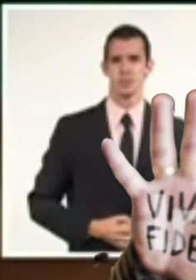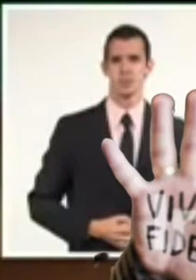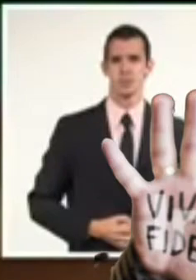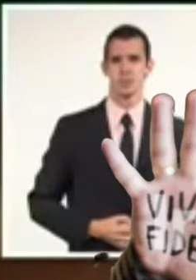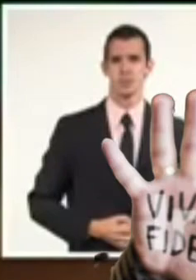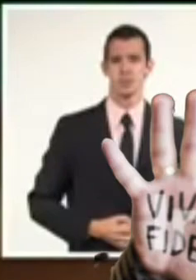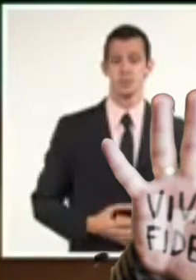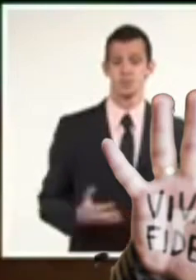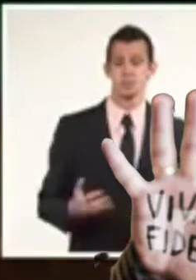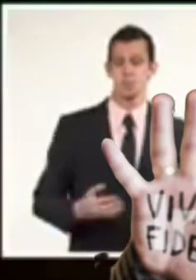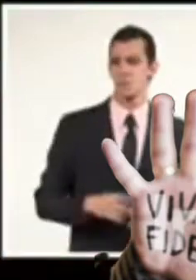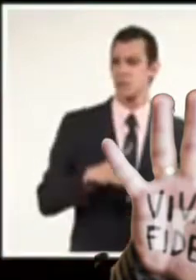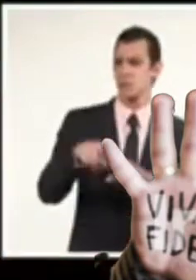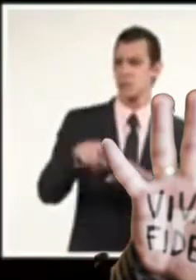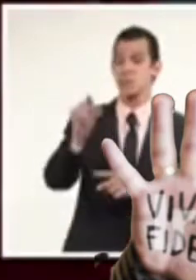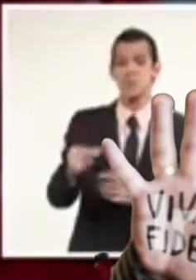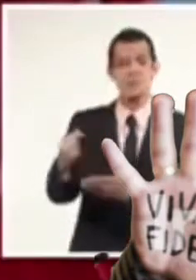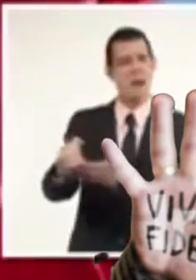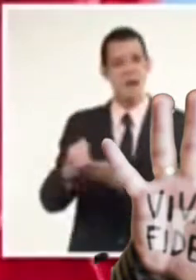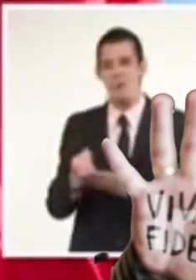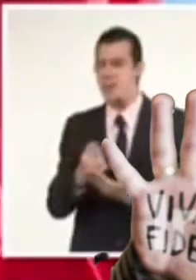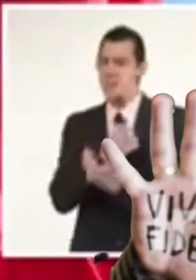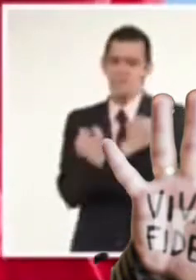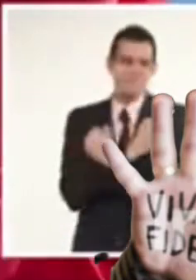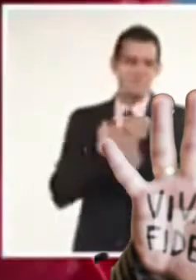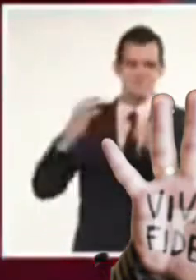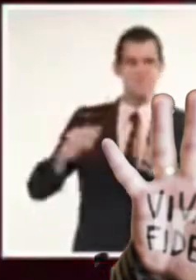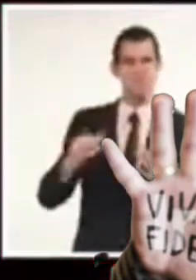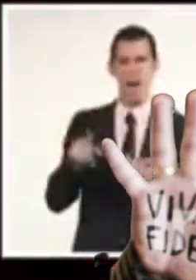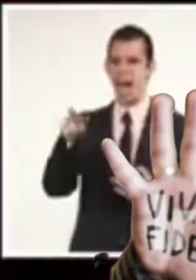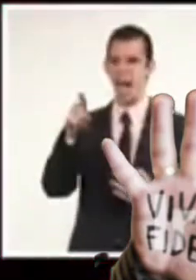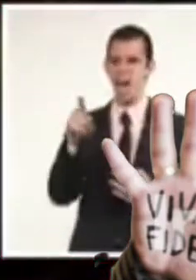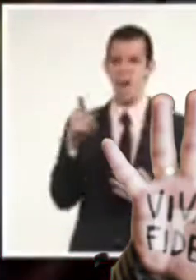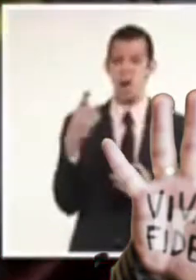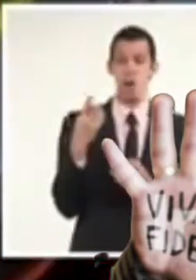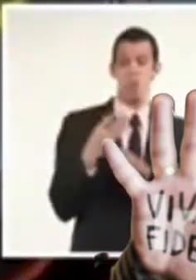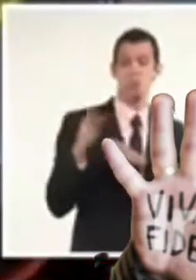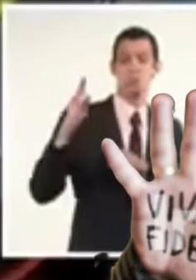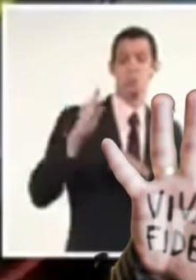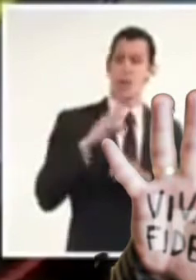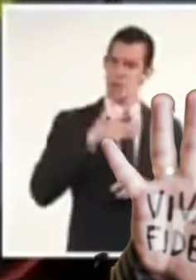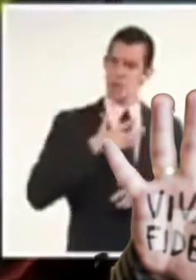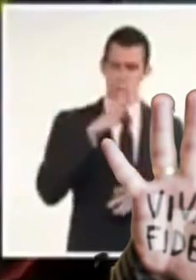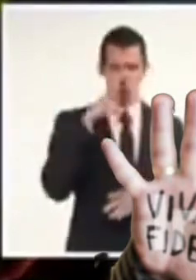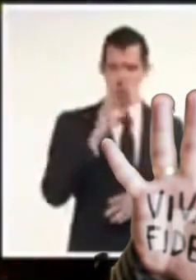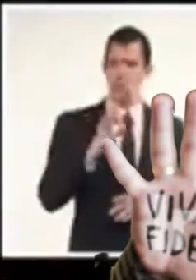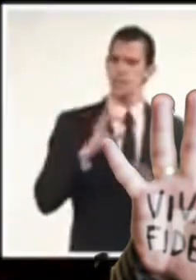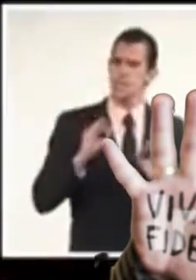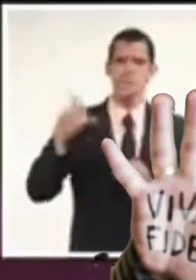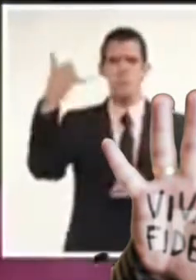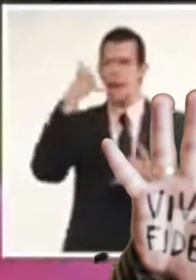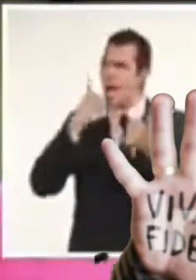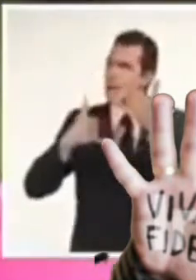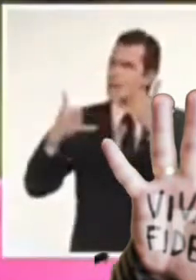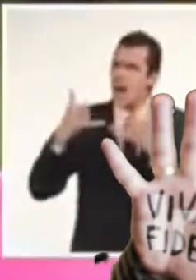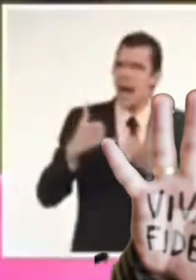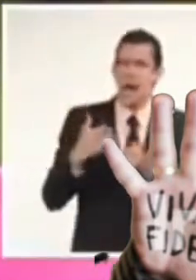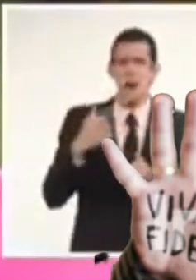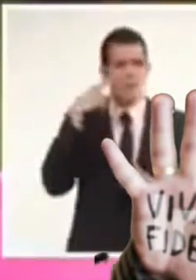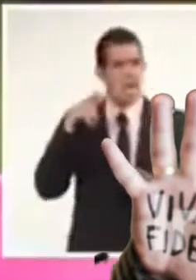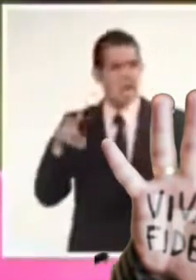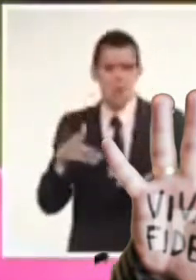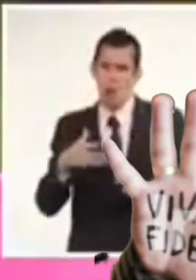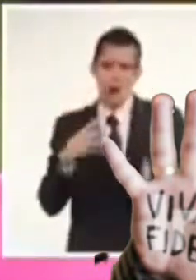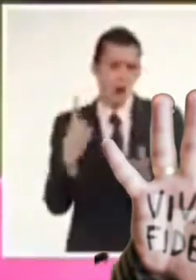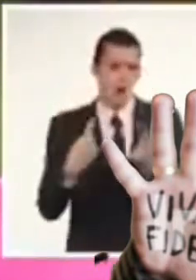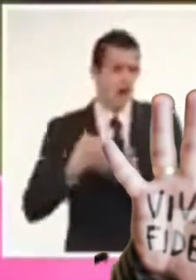Tengo el apoyo de muchas personas que me quieren, que no me han dado la espalda, que han estado ahí, que me han llamado por teléfono, que me han brindado su